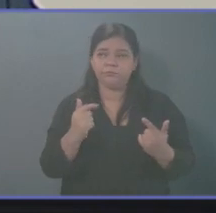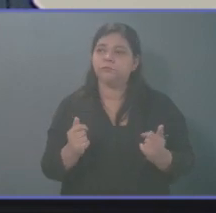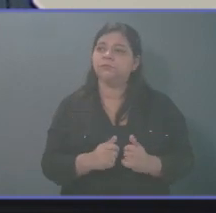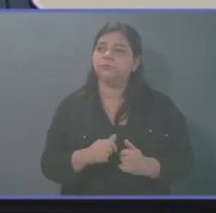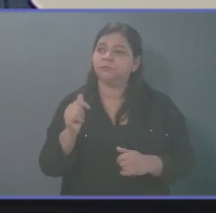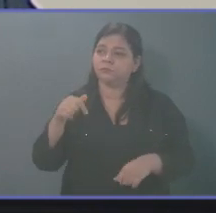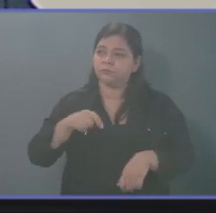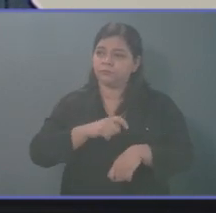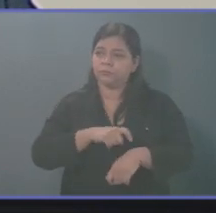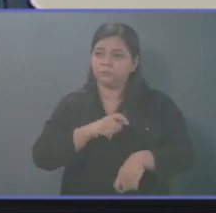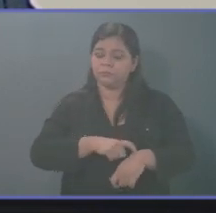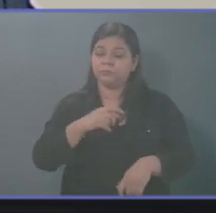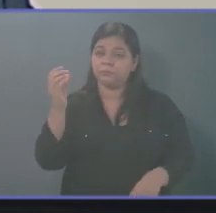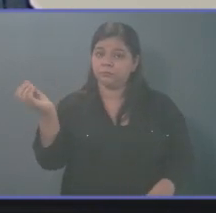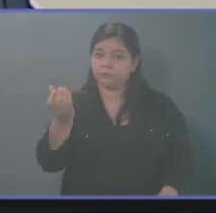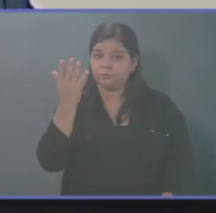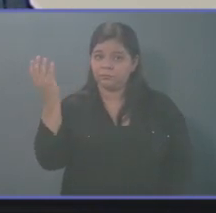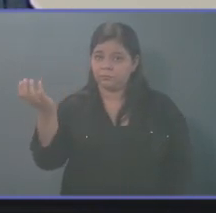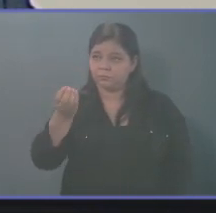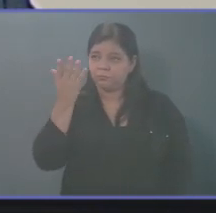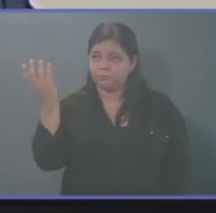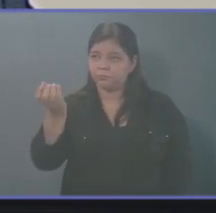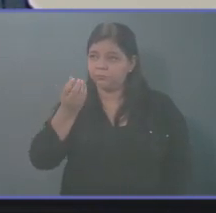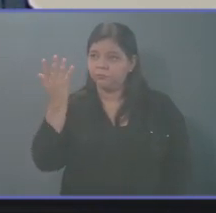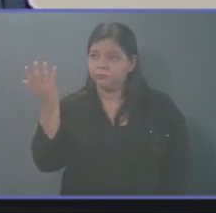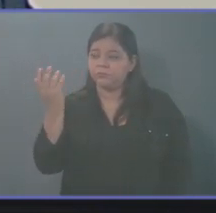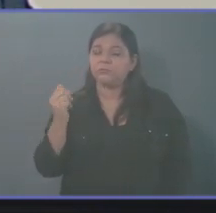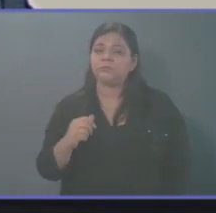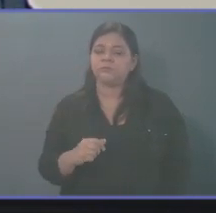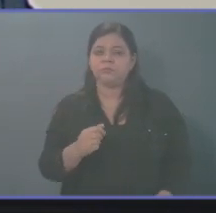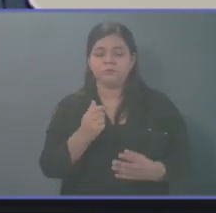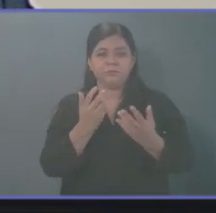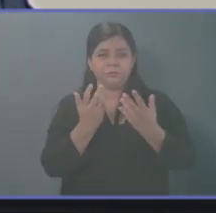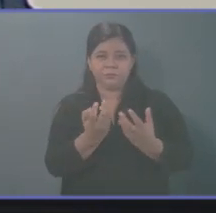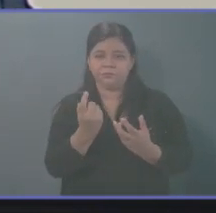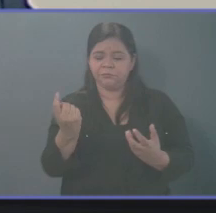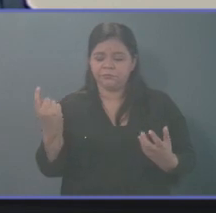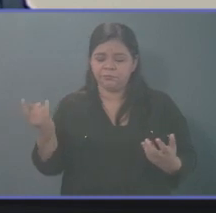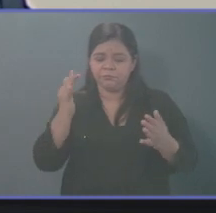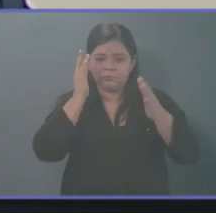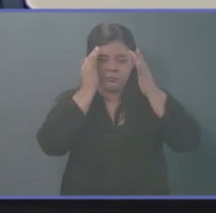este periodo de la emergencia hay mucha incertidumbre.